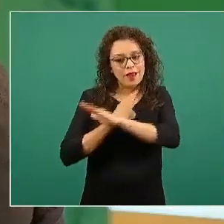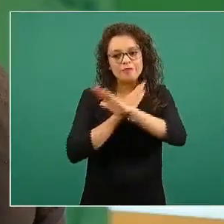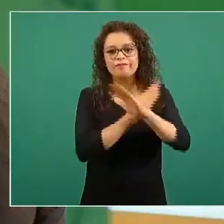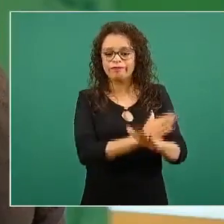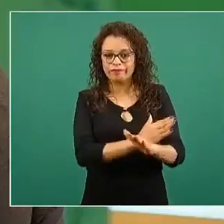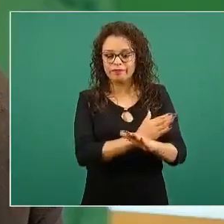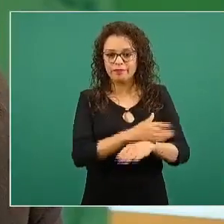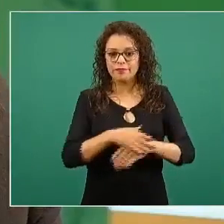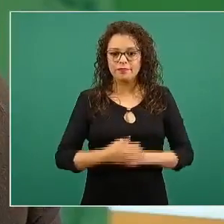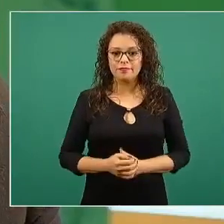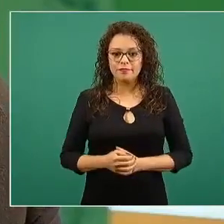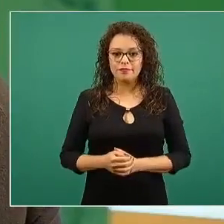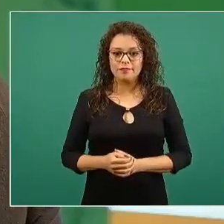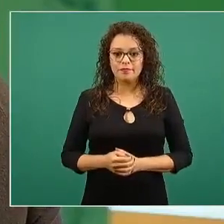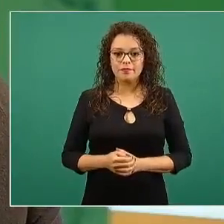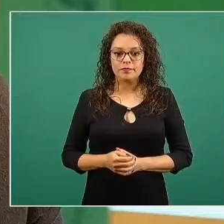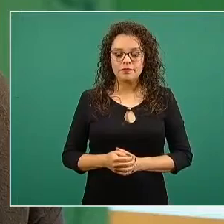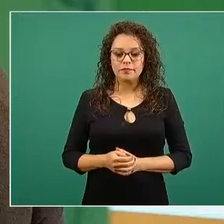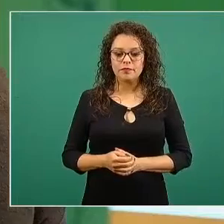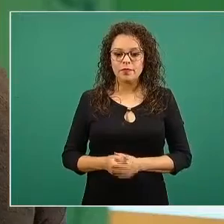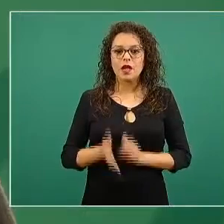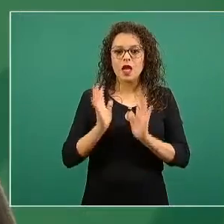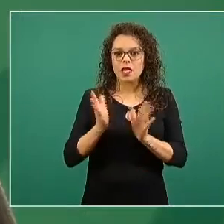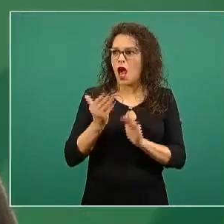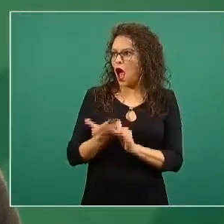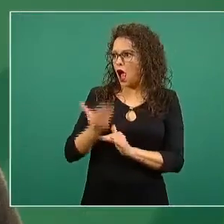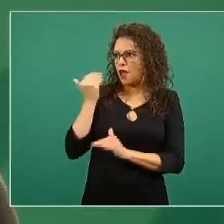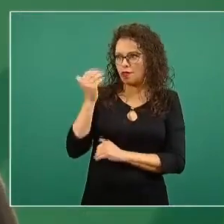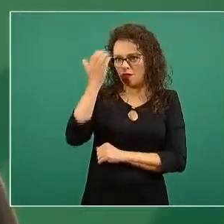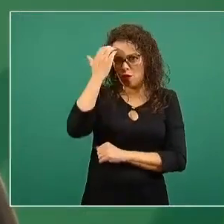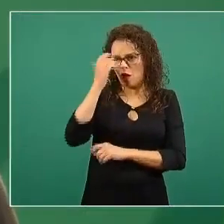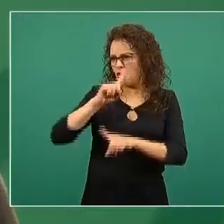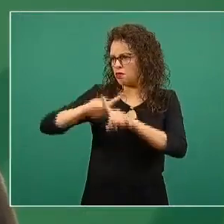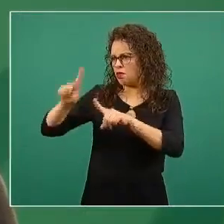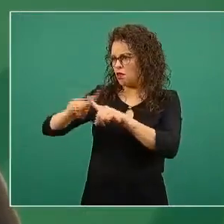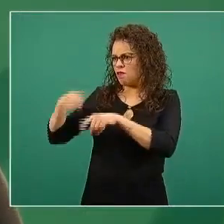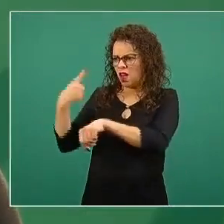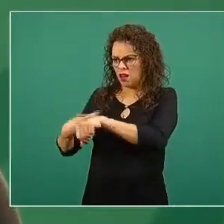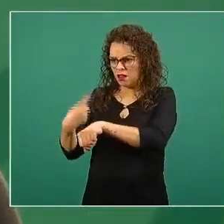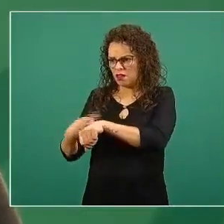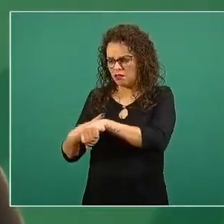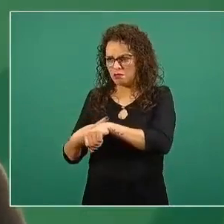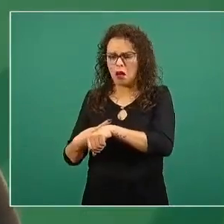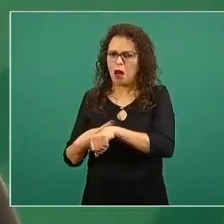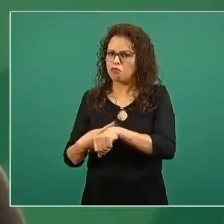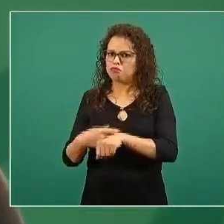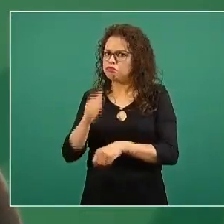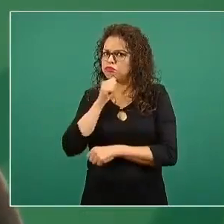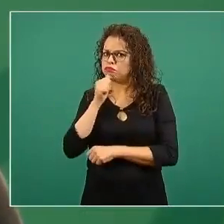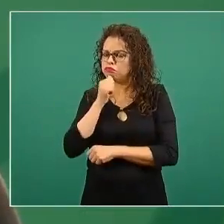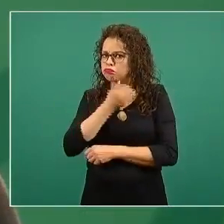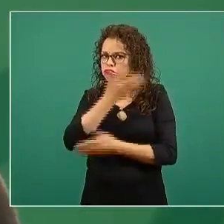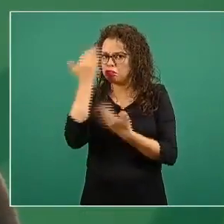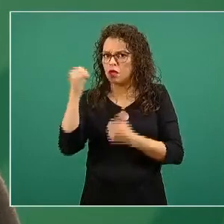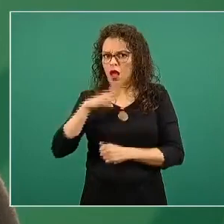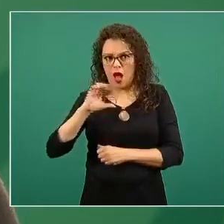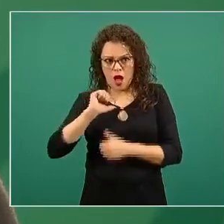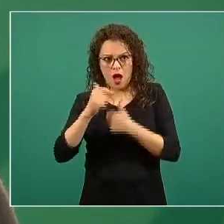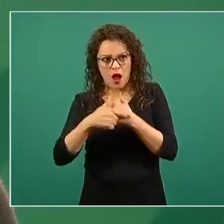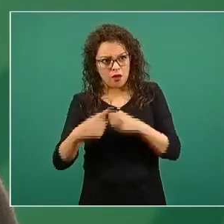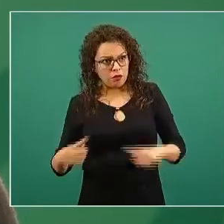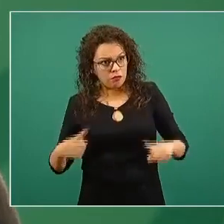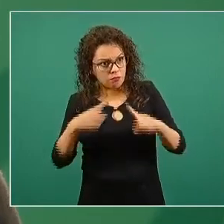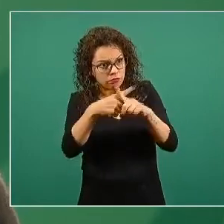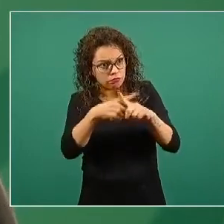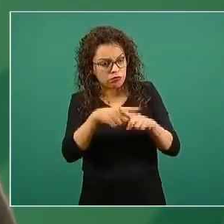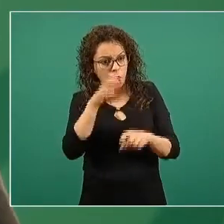y enfermedades conocidas, no se conoce hasta el momento que alguna vacuna se contraponga o disminuya en un momento determinado la